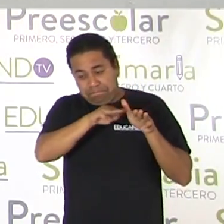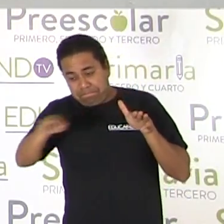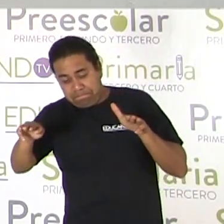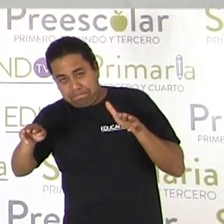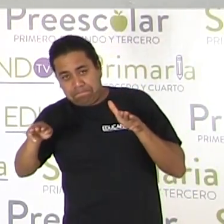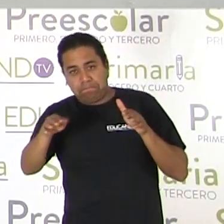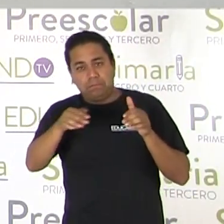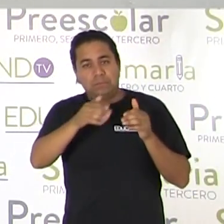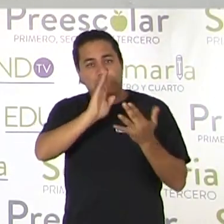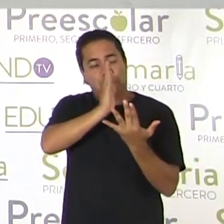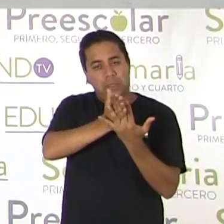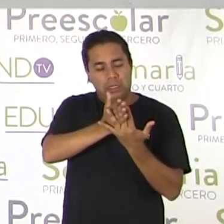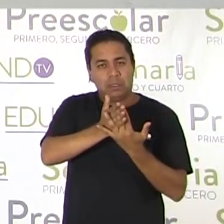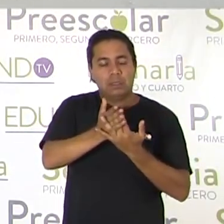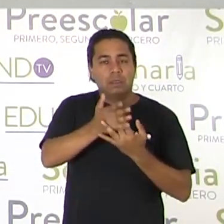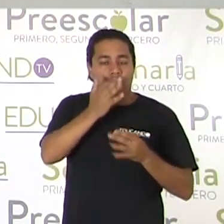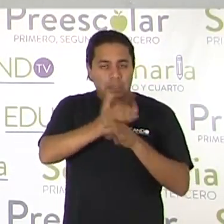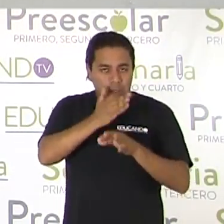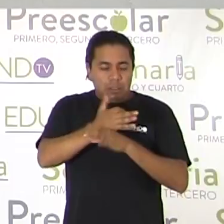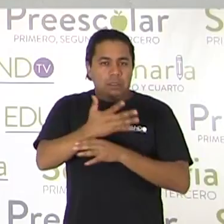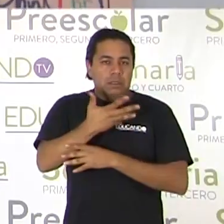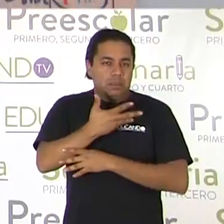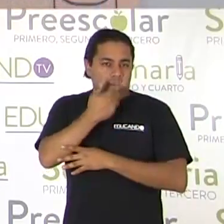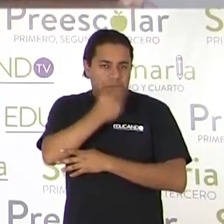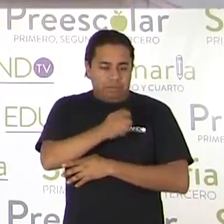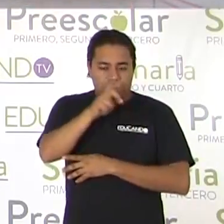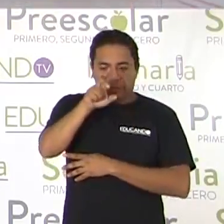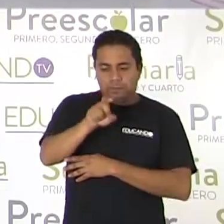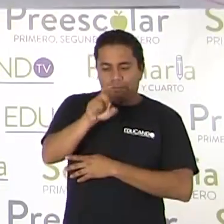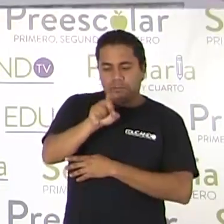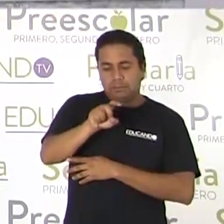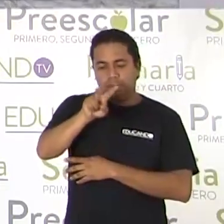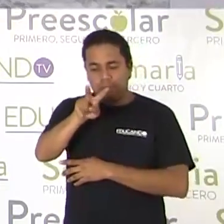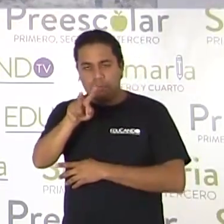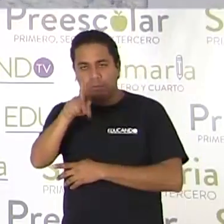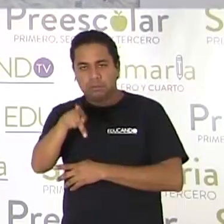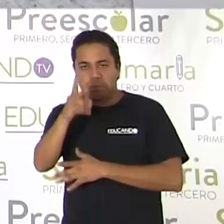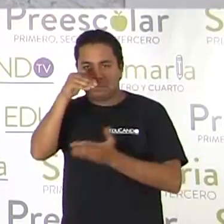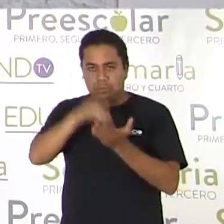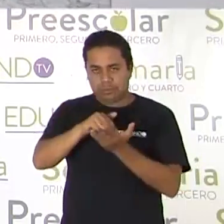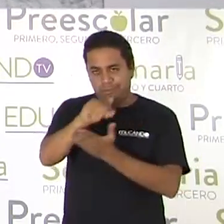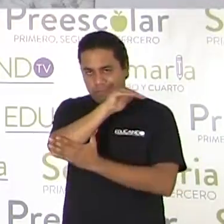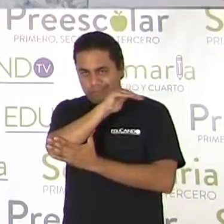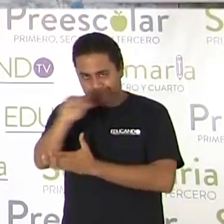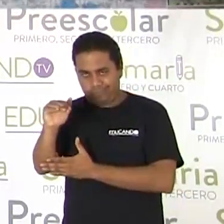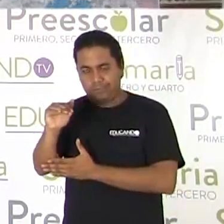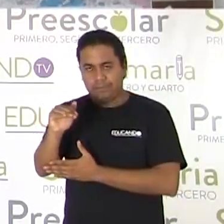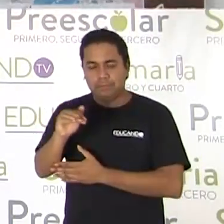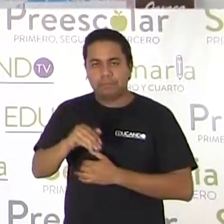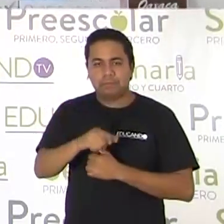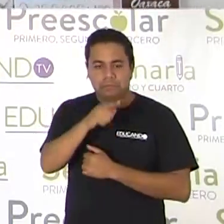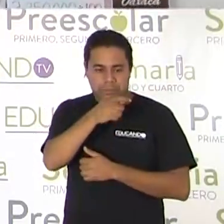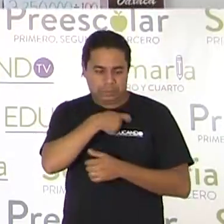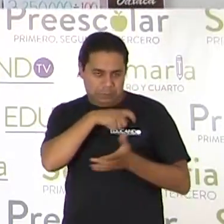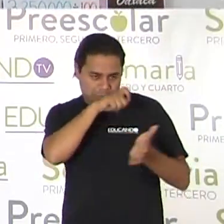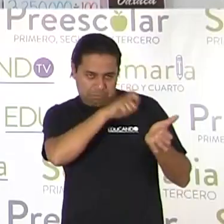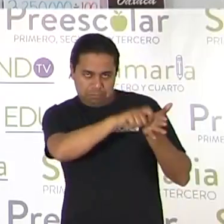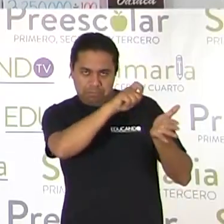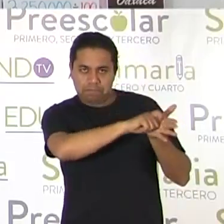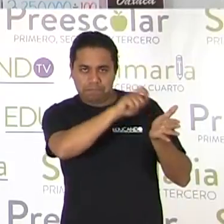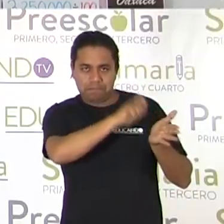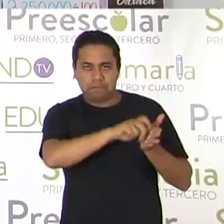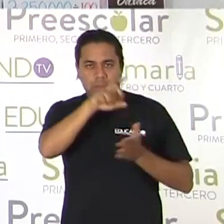que en este caso son 32 kilómetros y medio, aquí lo voy a poner, lo voy a sacar de